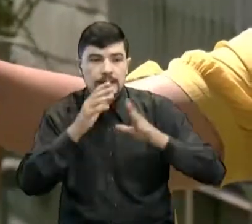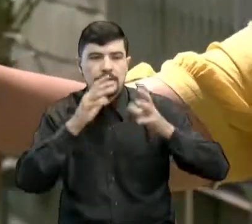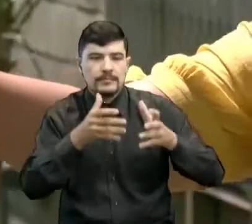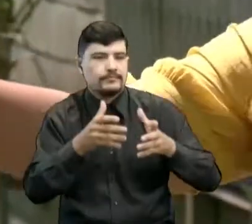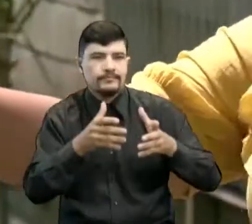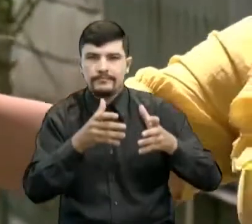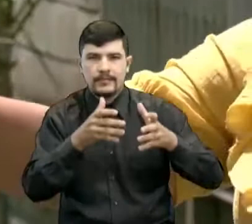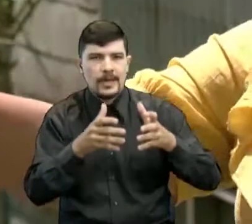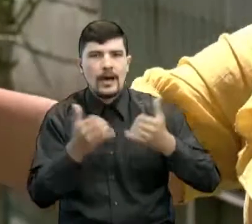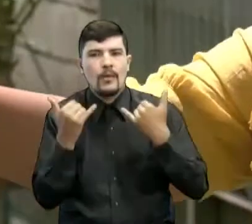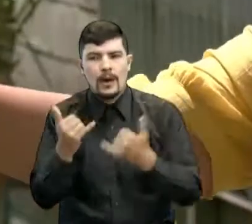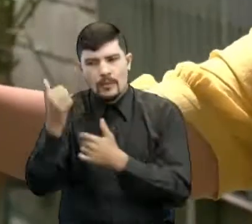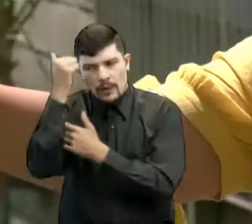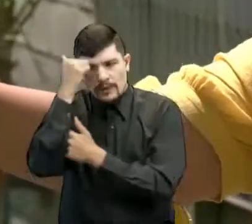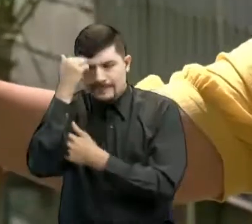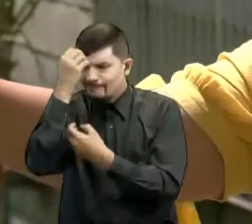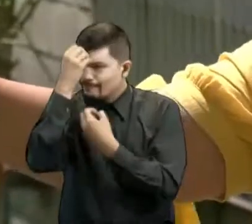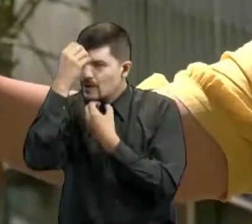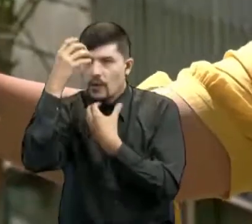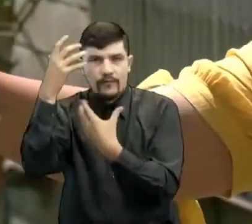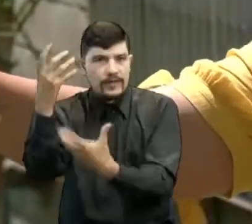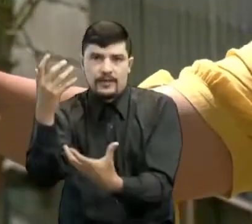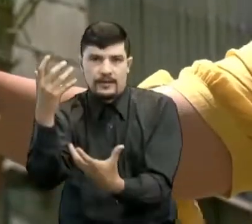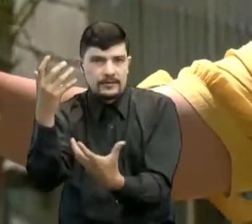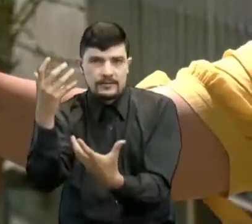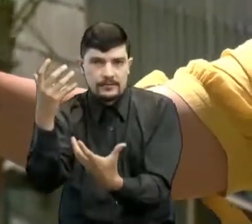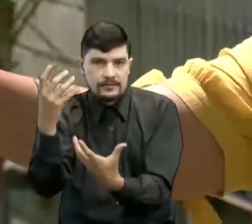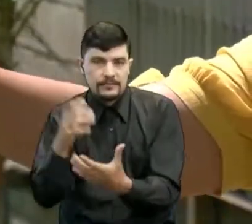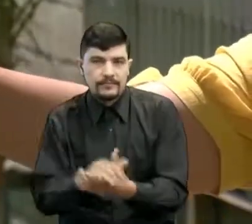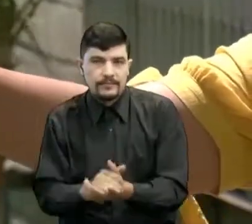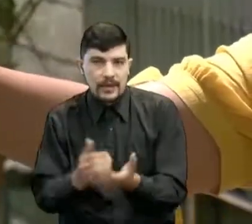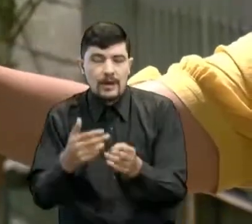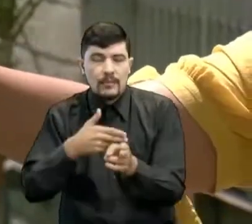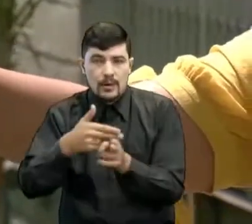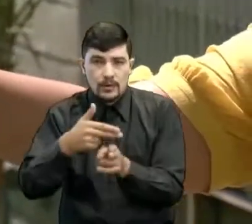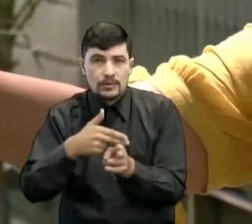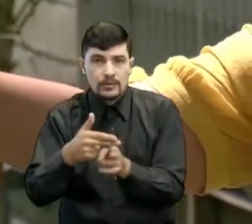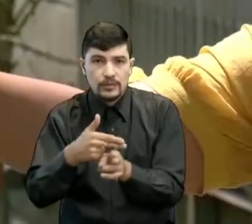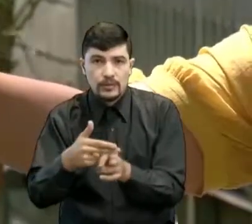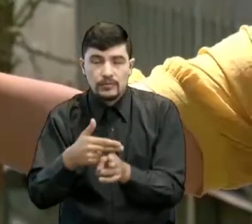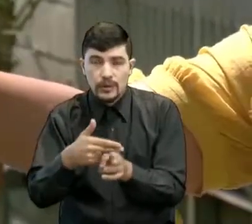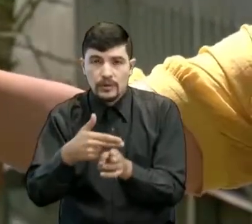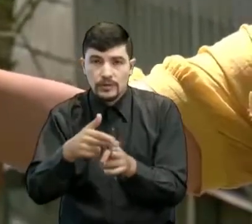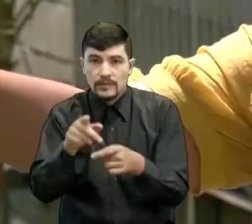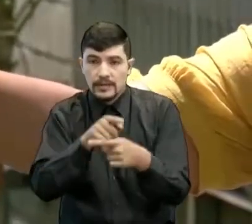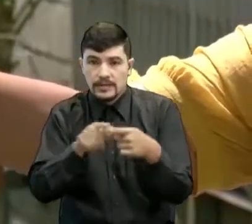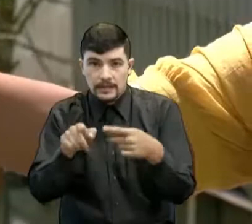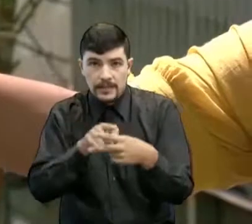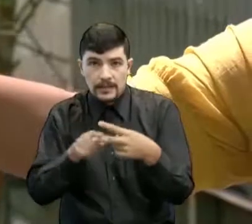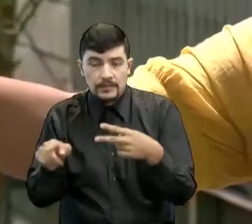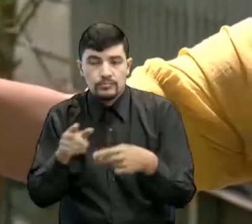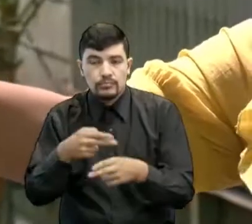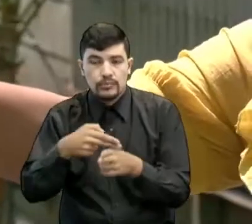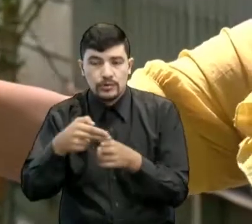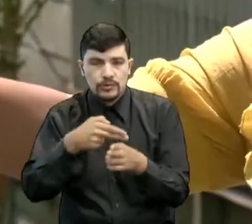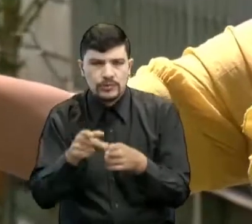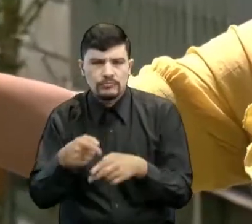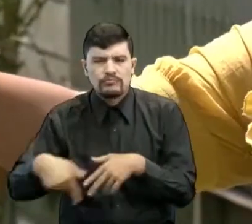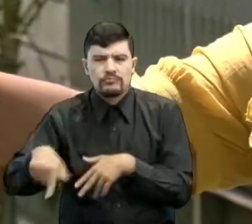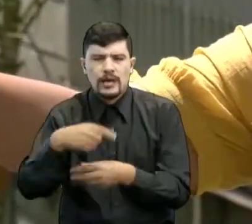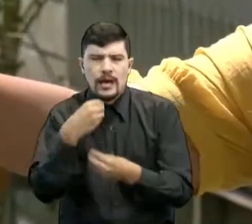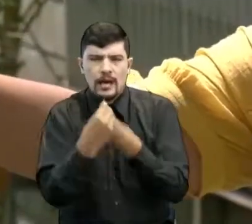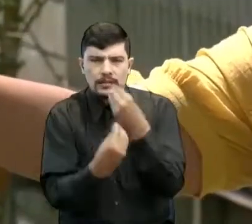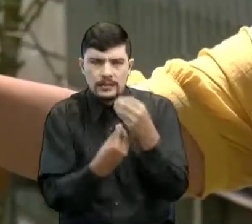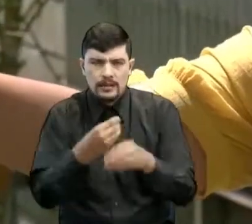realizar en todo el país una caravana en cada una de las regiones, donde vamos a sensibilizar la situación que